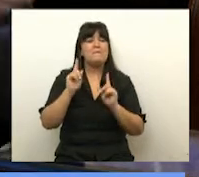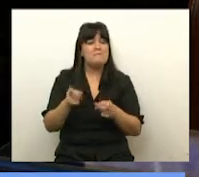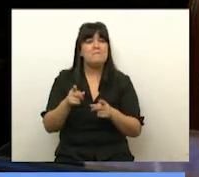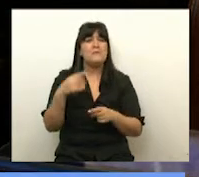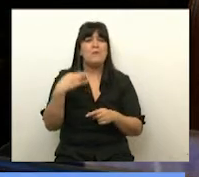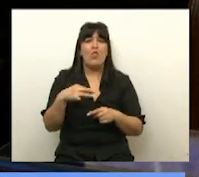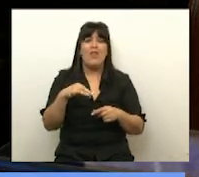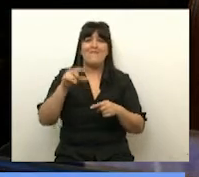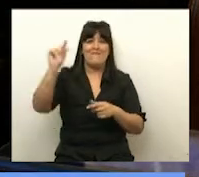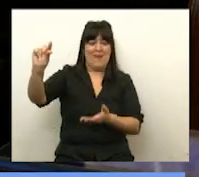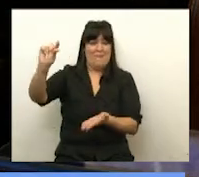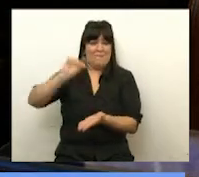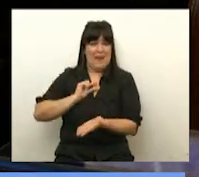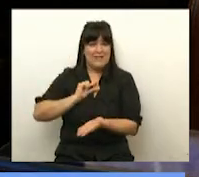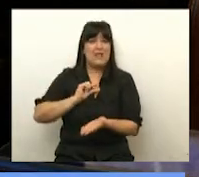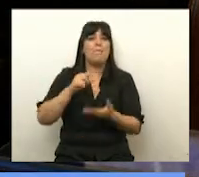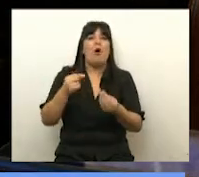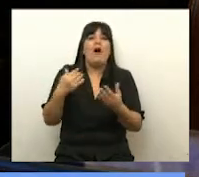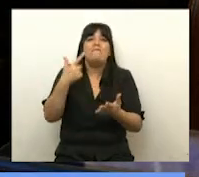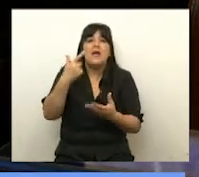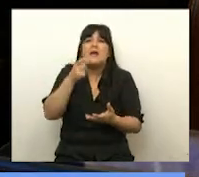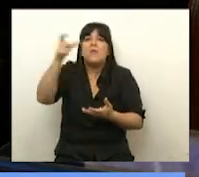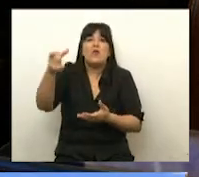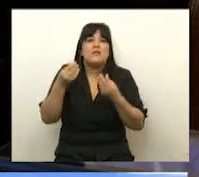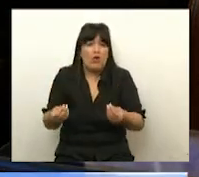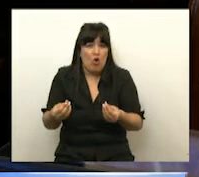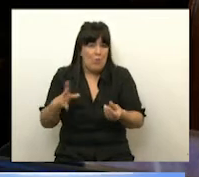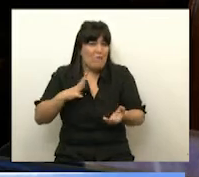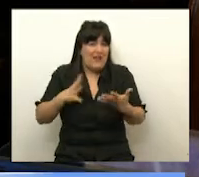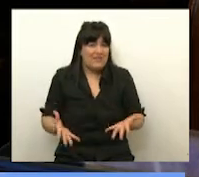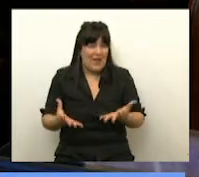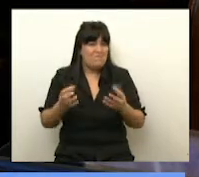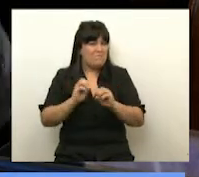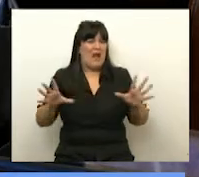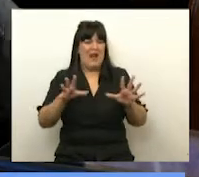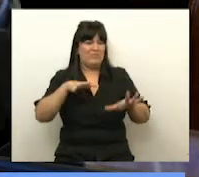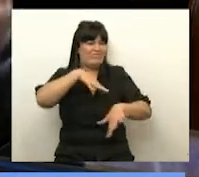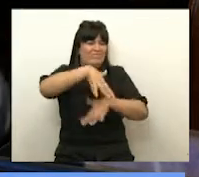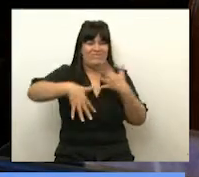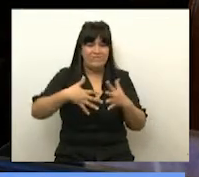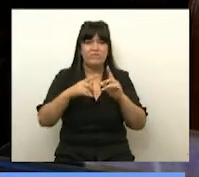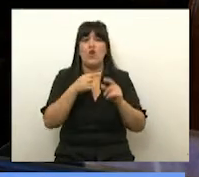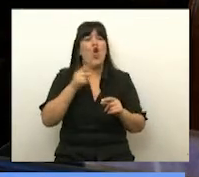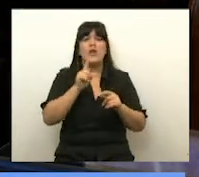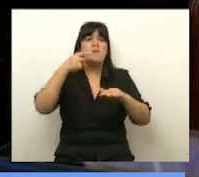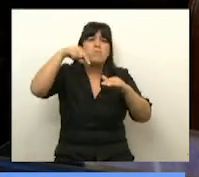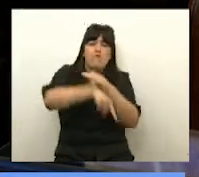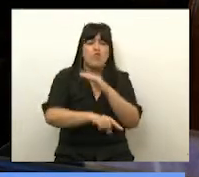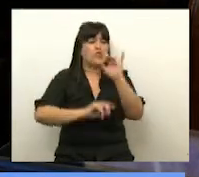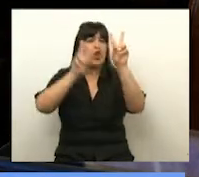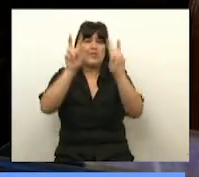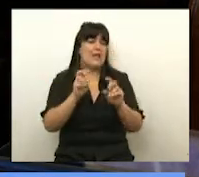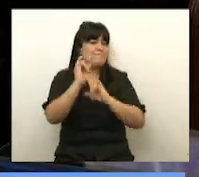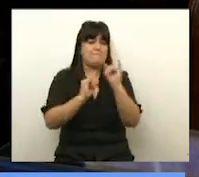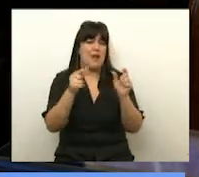de ese crédito tomado. ¿Esto qué nos dice, entre otras tantas cosas? Como se ha dicho hoy, no quiero profundizar en algunos temas,